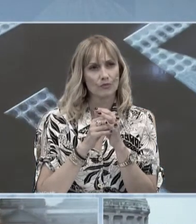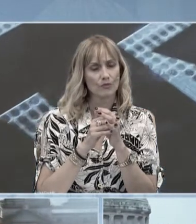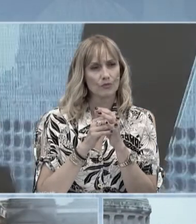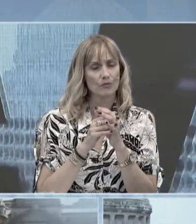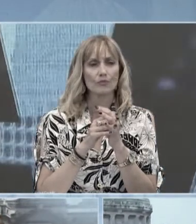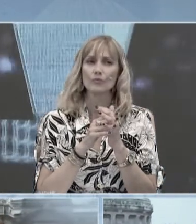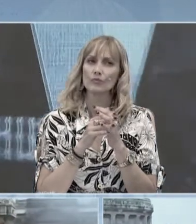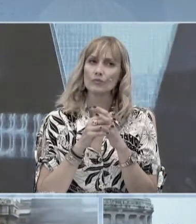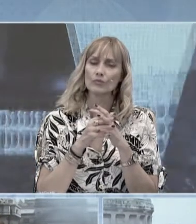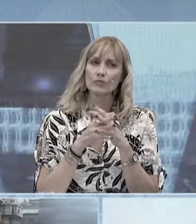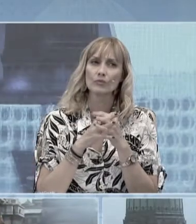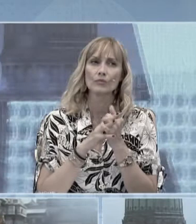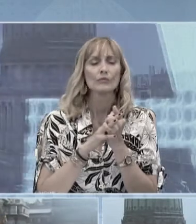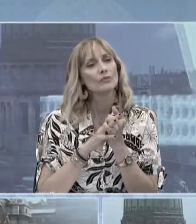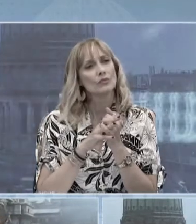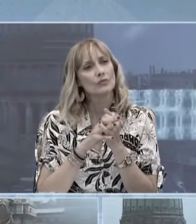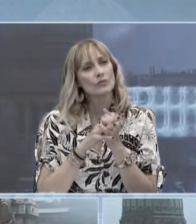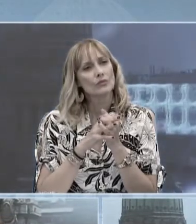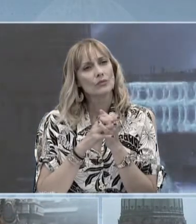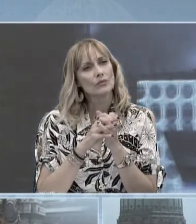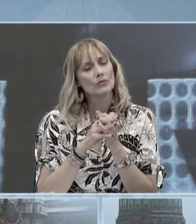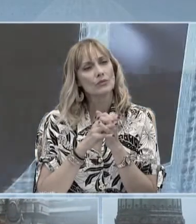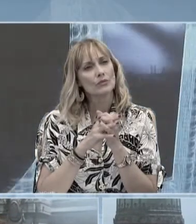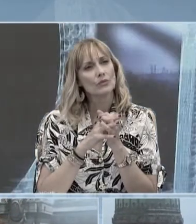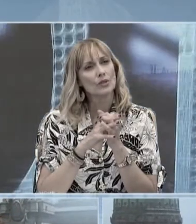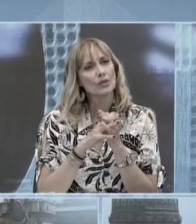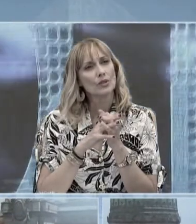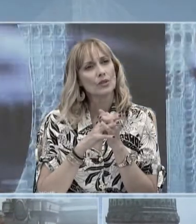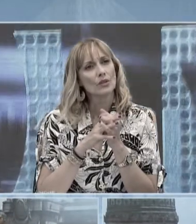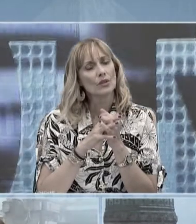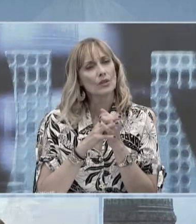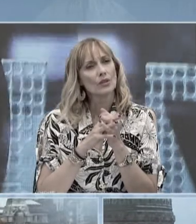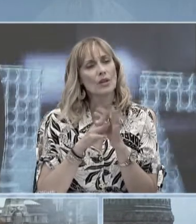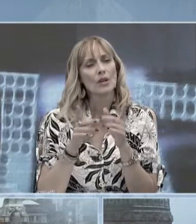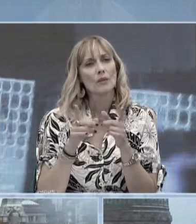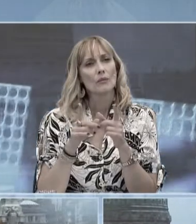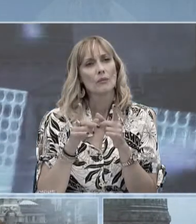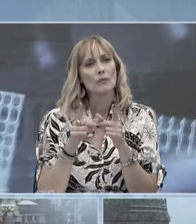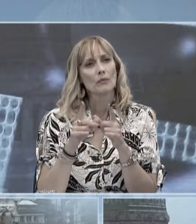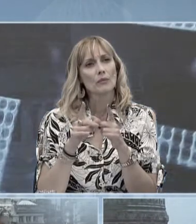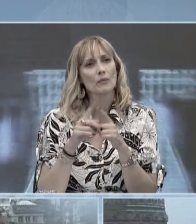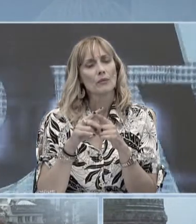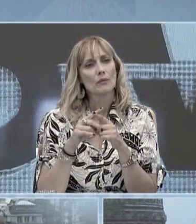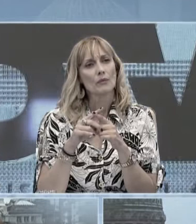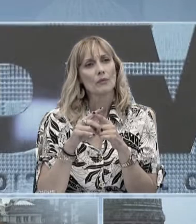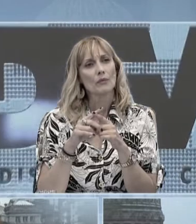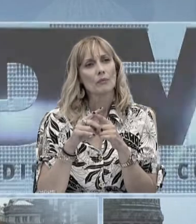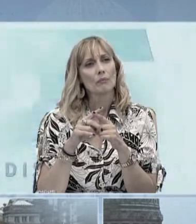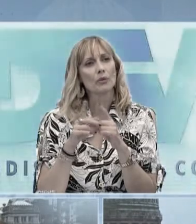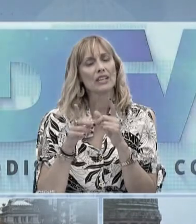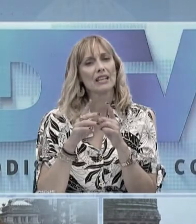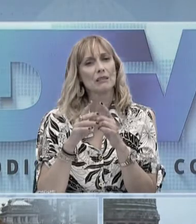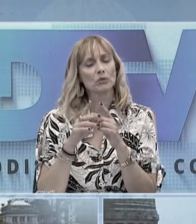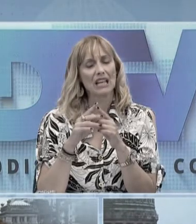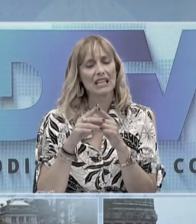de Hacienda, injusto verdaderamente, ofensivo, y hubieron palabras de reparación para con él y las hago mías